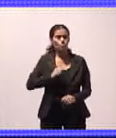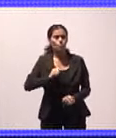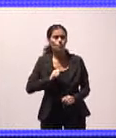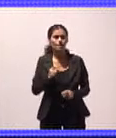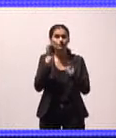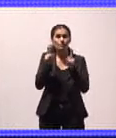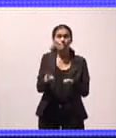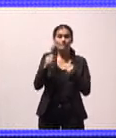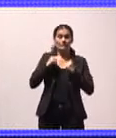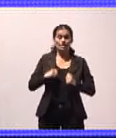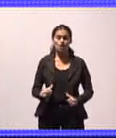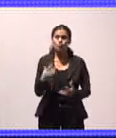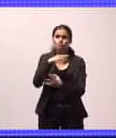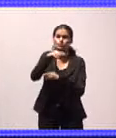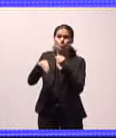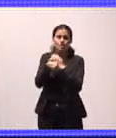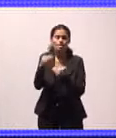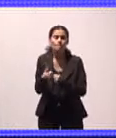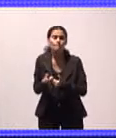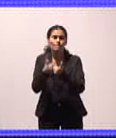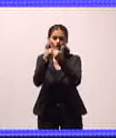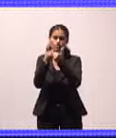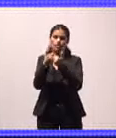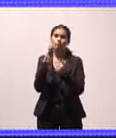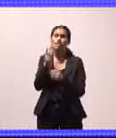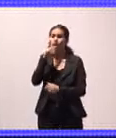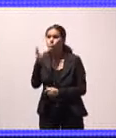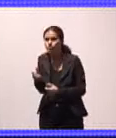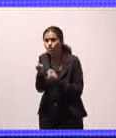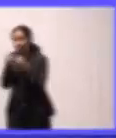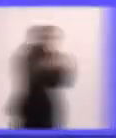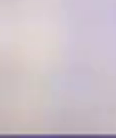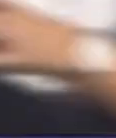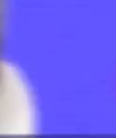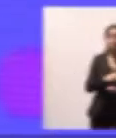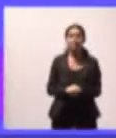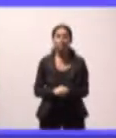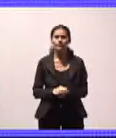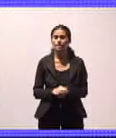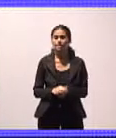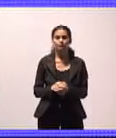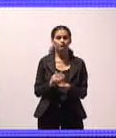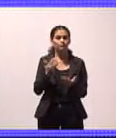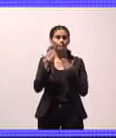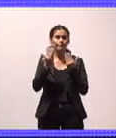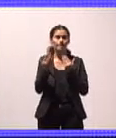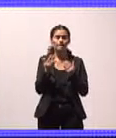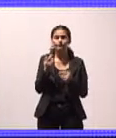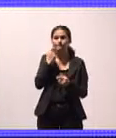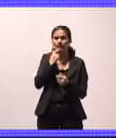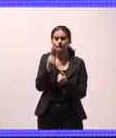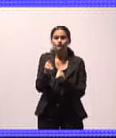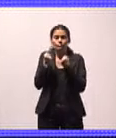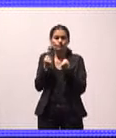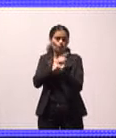la salud de una sociedad mejor para nuestros hijos e hijas. Algo que suma mucho al empoderamiento